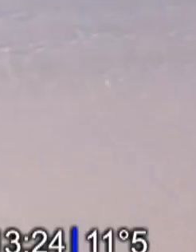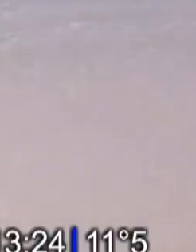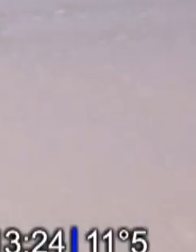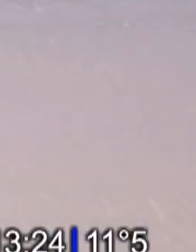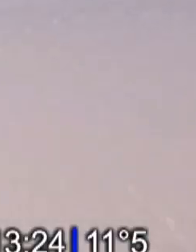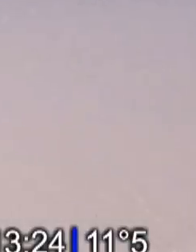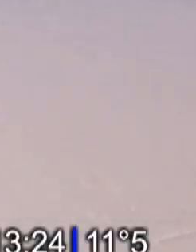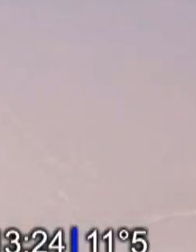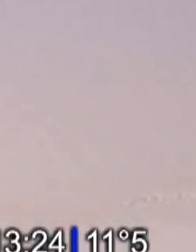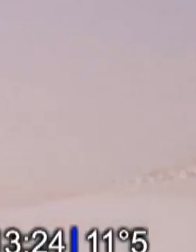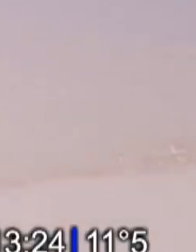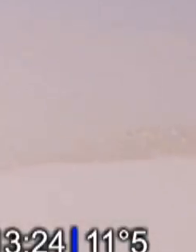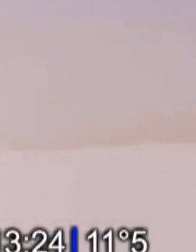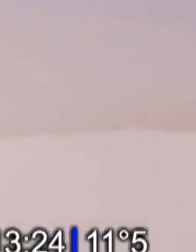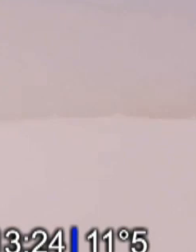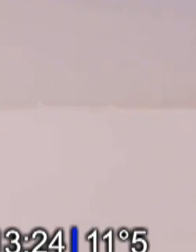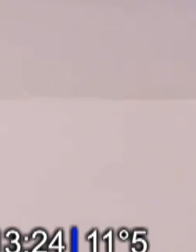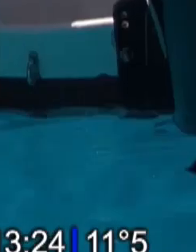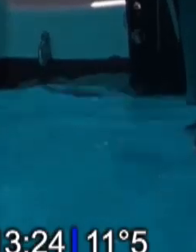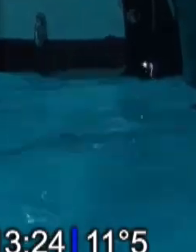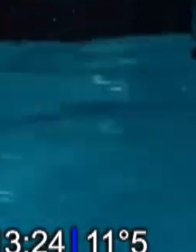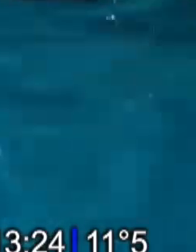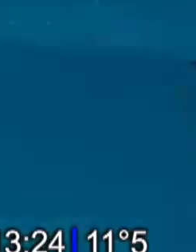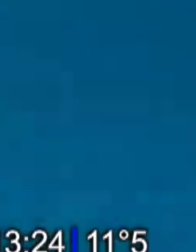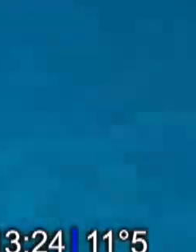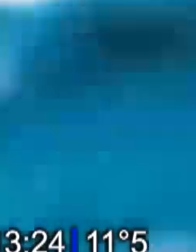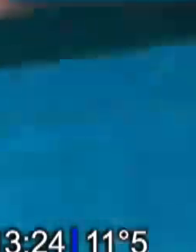playas más paradisíacas del mundo.